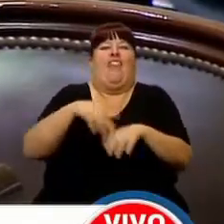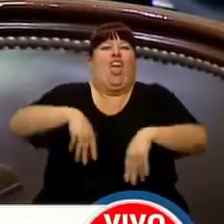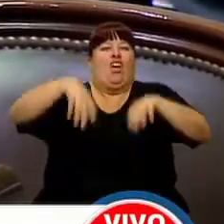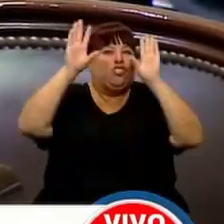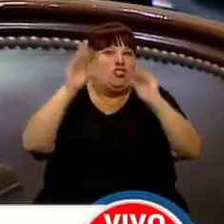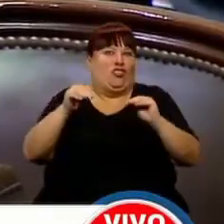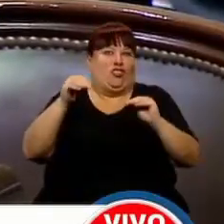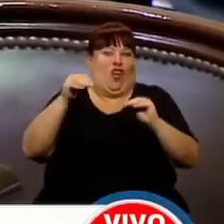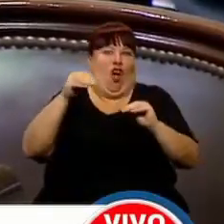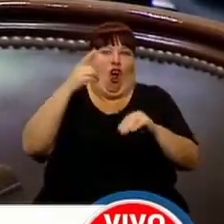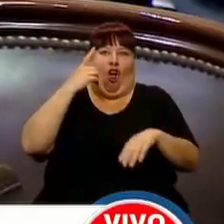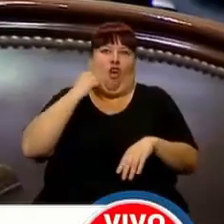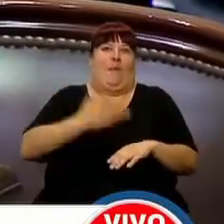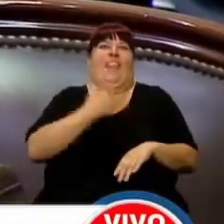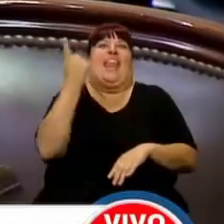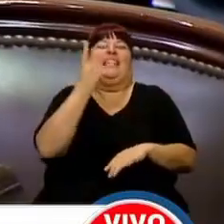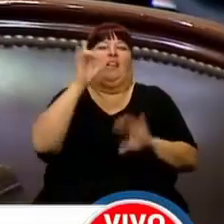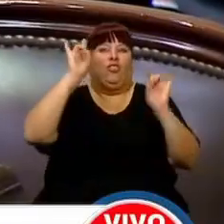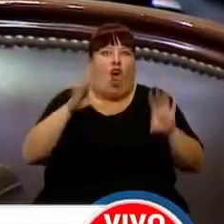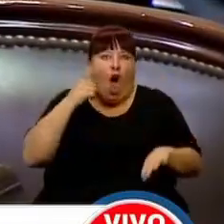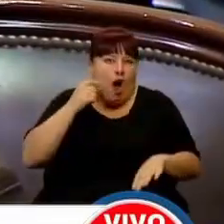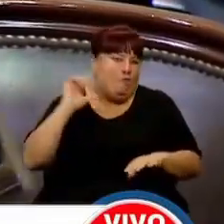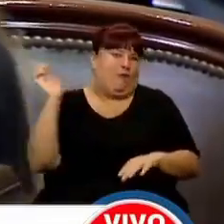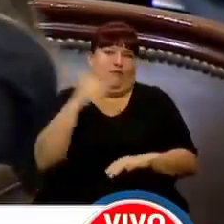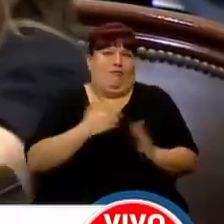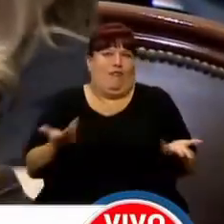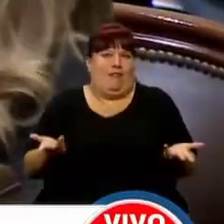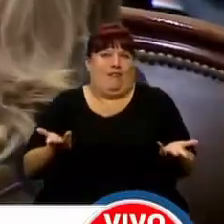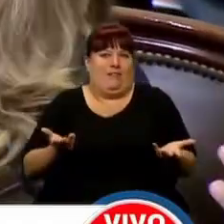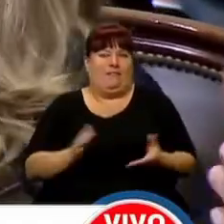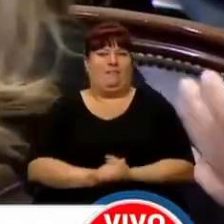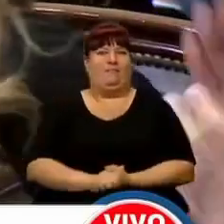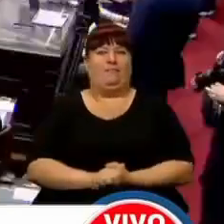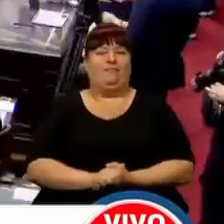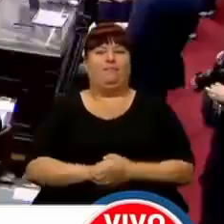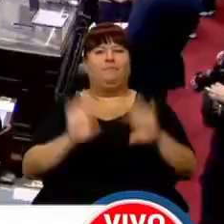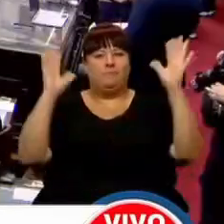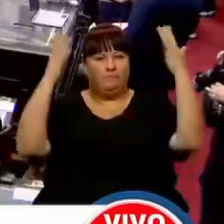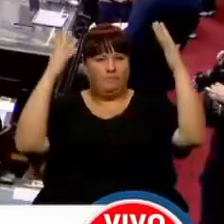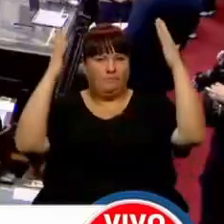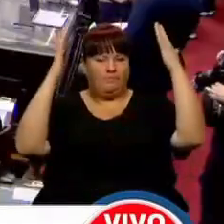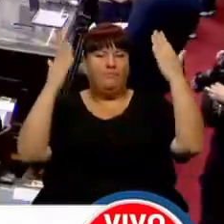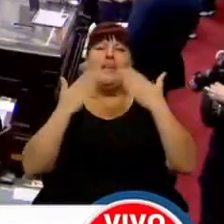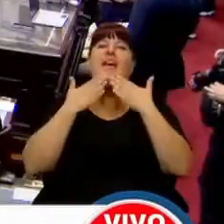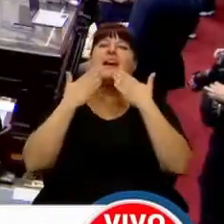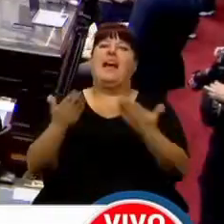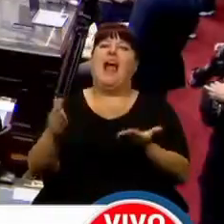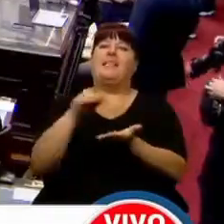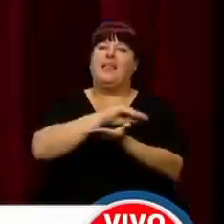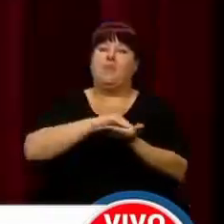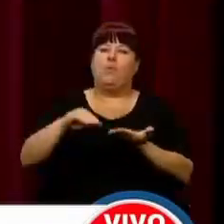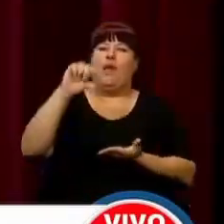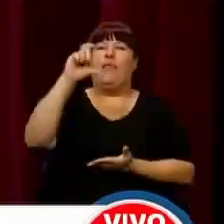constituido en su directiva solamente por hombres. Gracias, diputada Camaño.